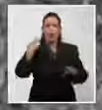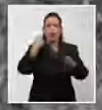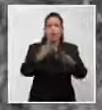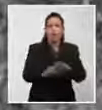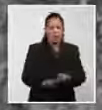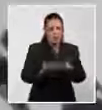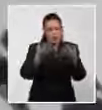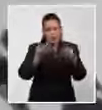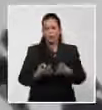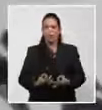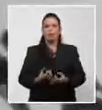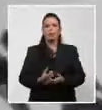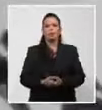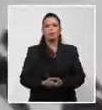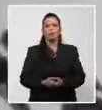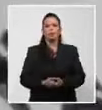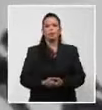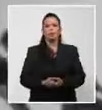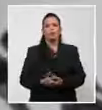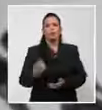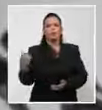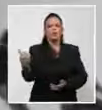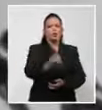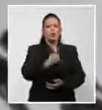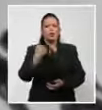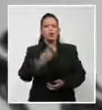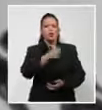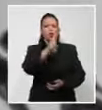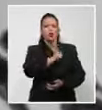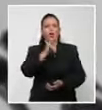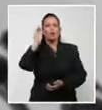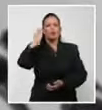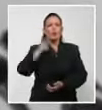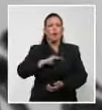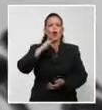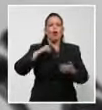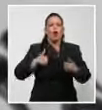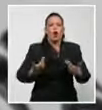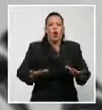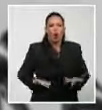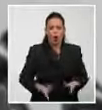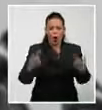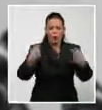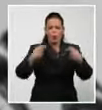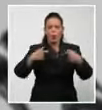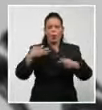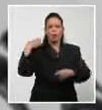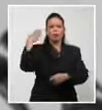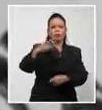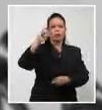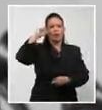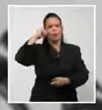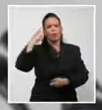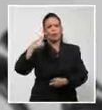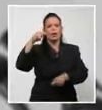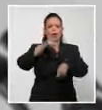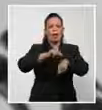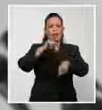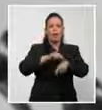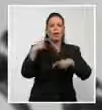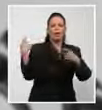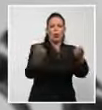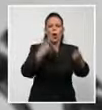arrojo. Y si queremos saber cómo deben ser nuestros tanques en la hora del combate,